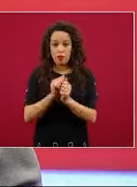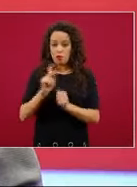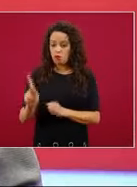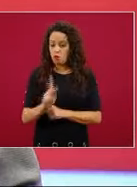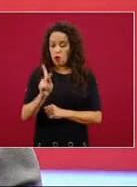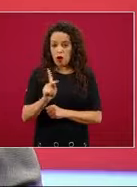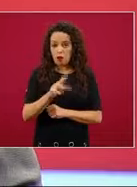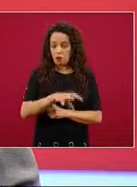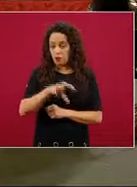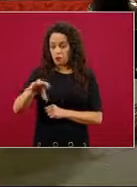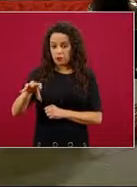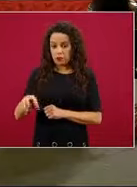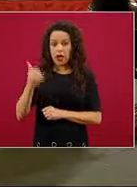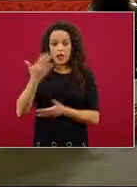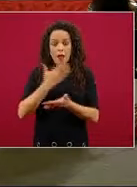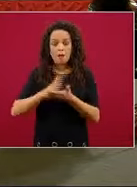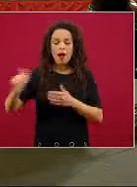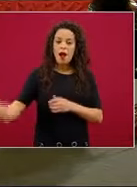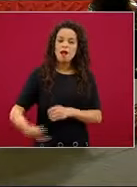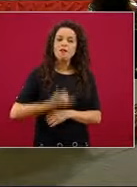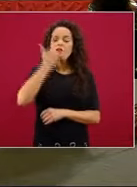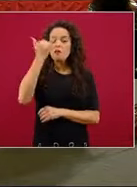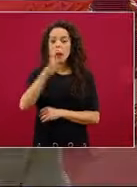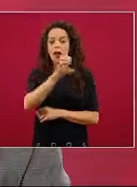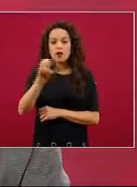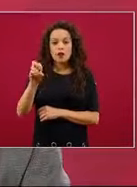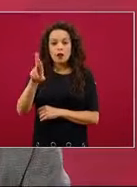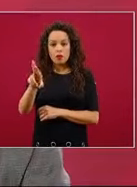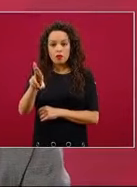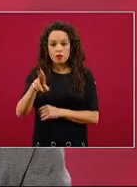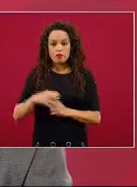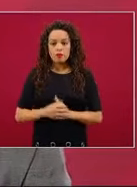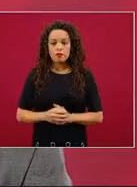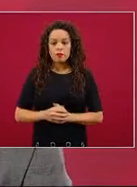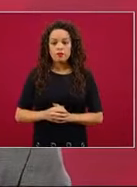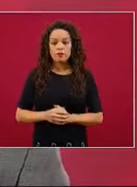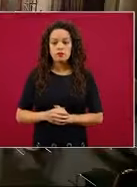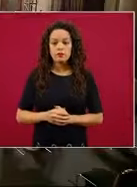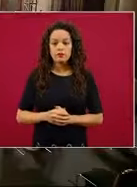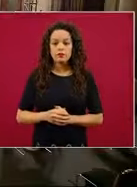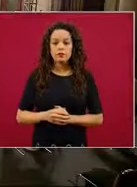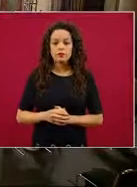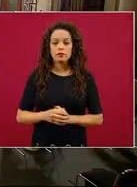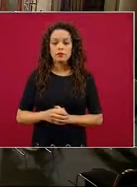pero además es un error conceptual. Es un error conceptual que ha